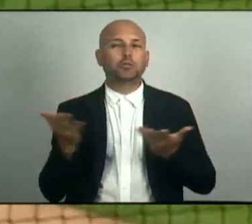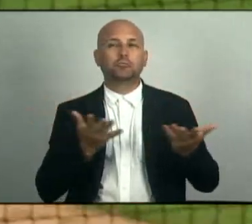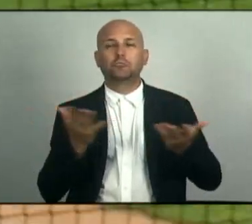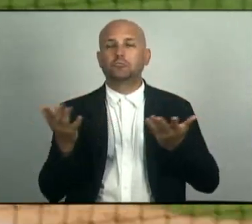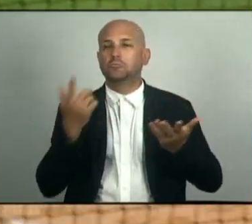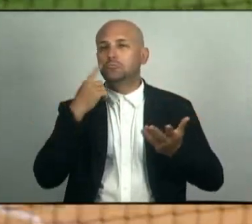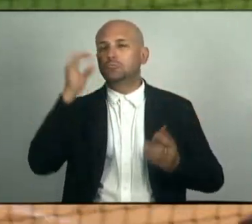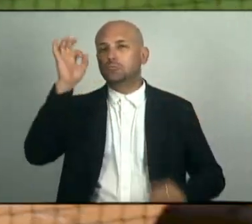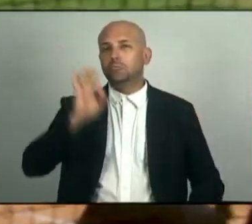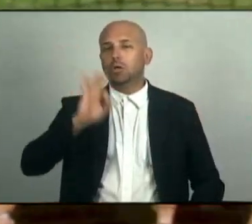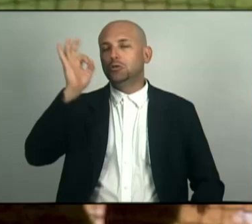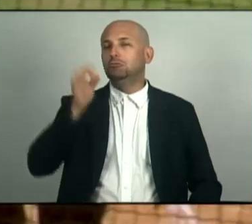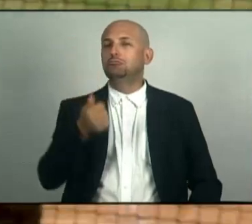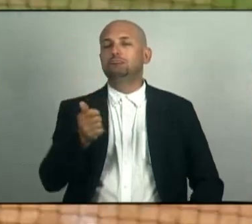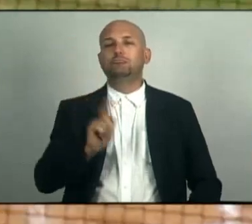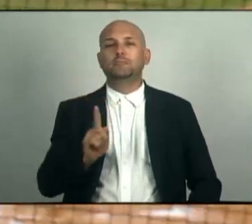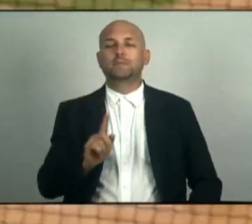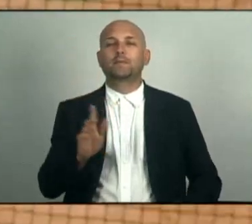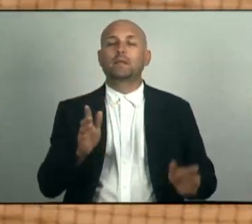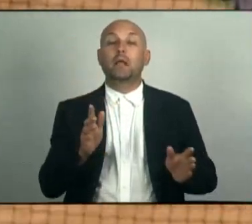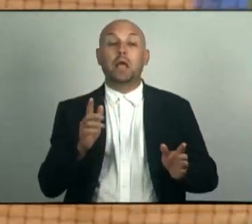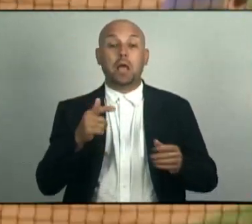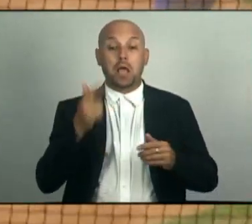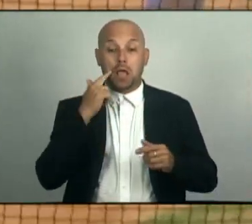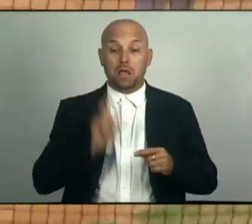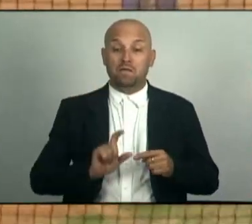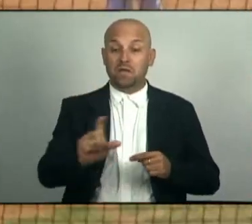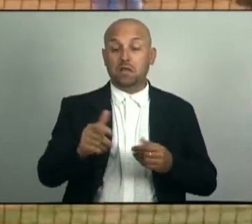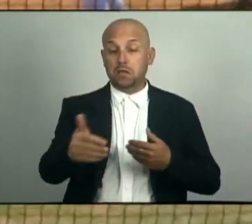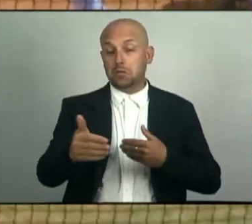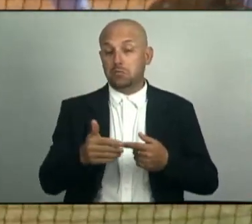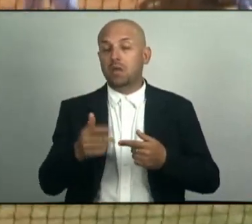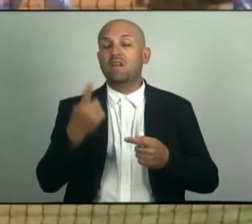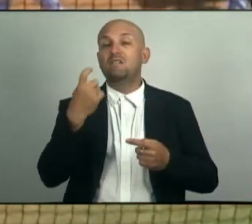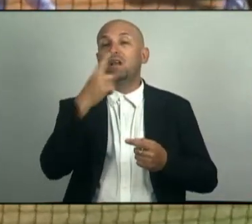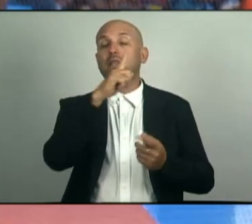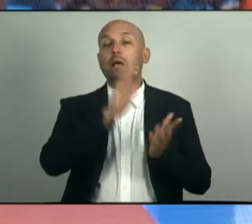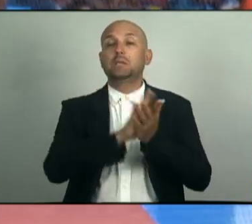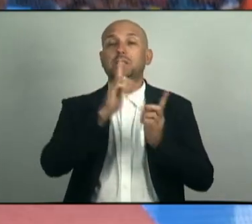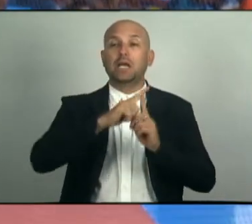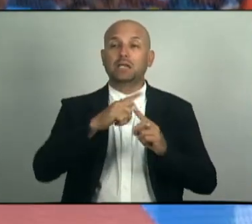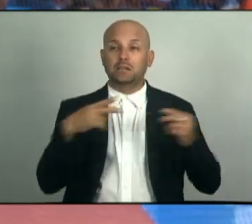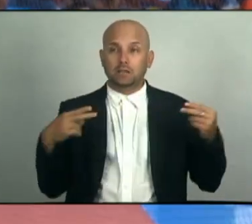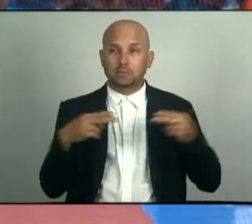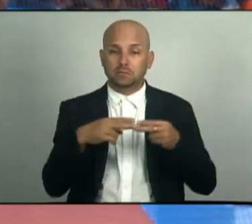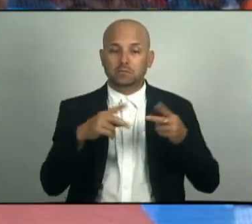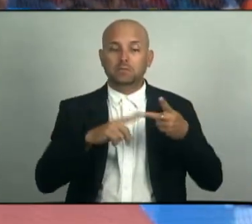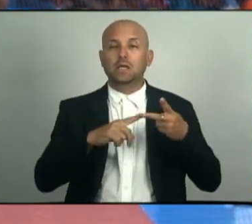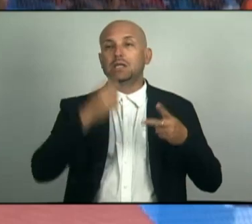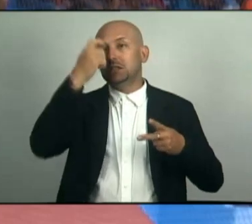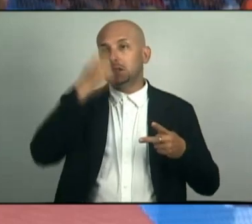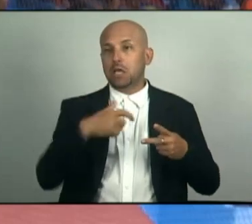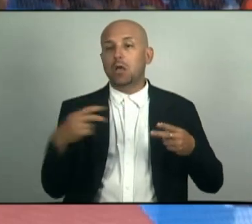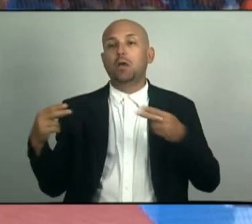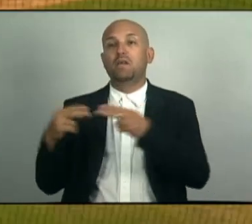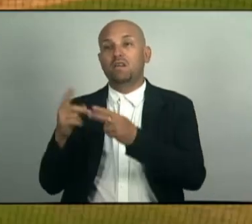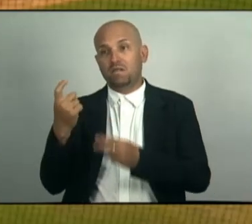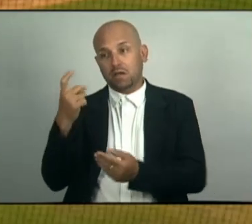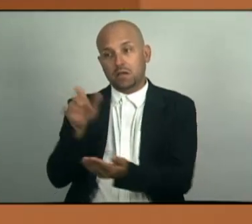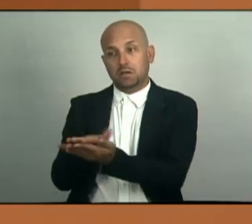esta temporada veremos qué sucede en el cierre cuando enfrenten a los cocodrilos de matanzas y a los tigres de Ciego de